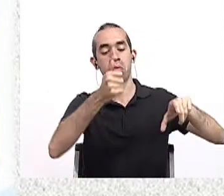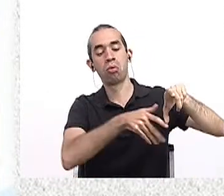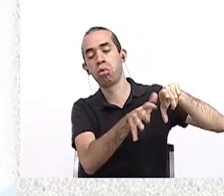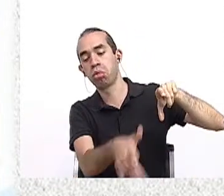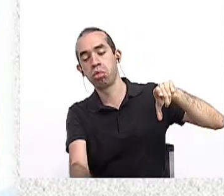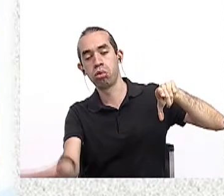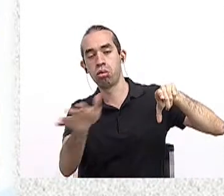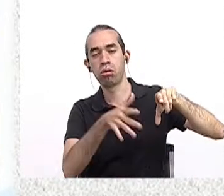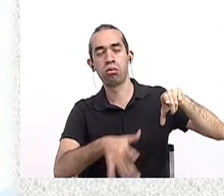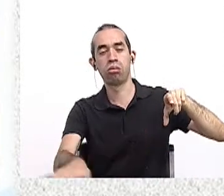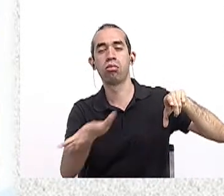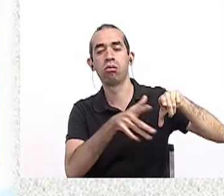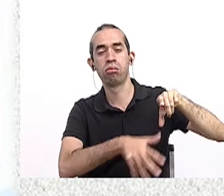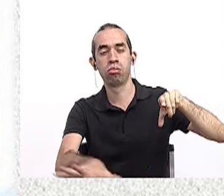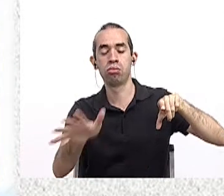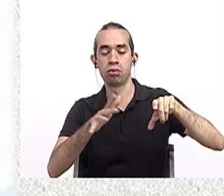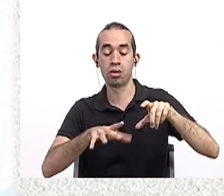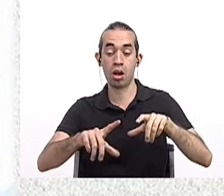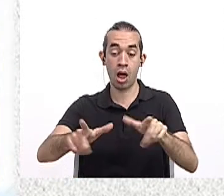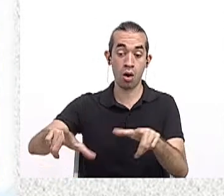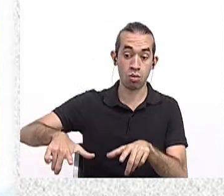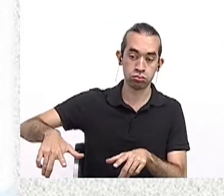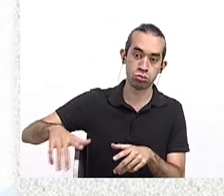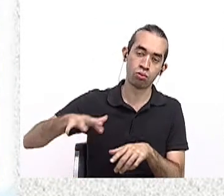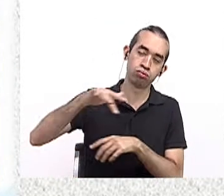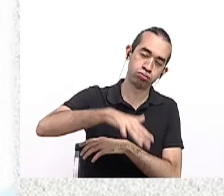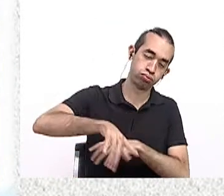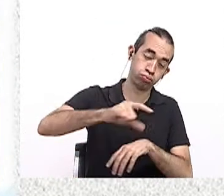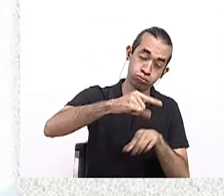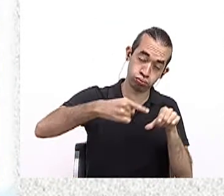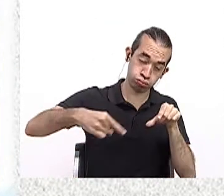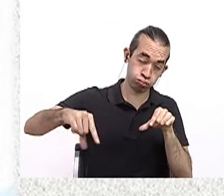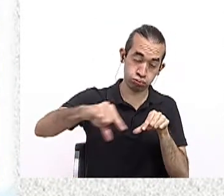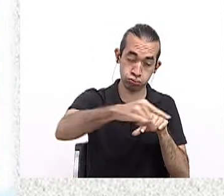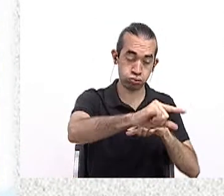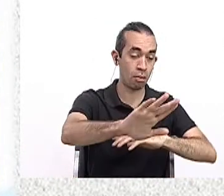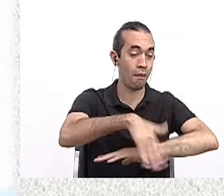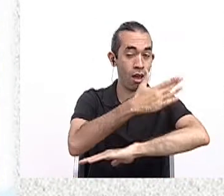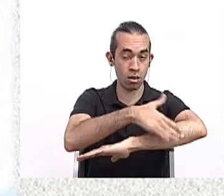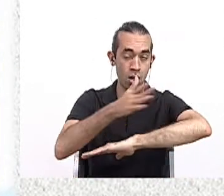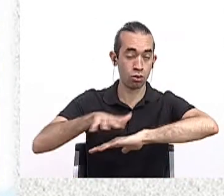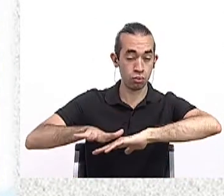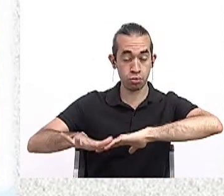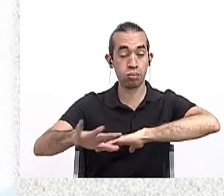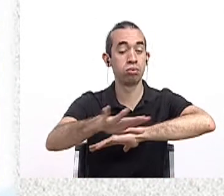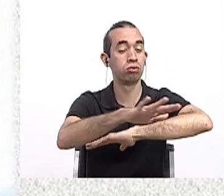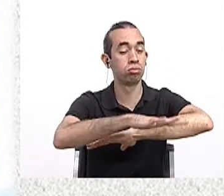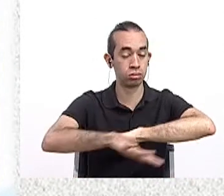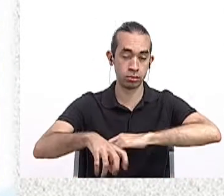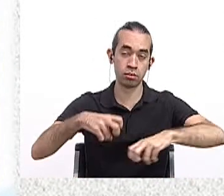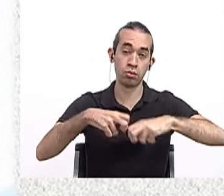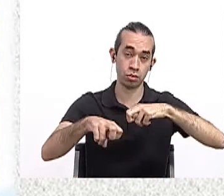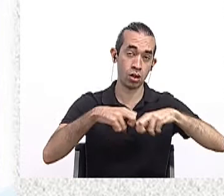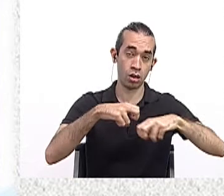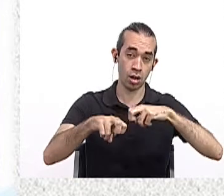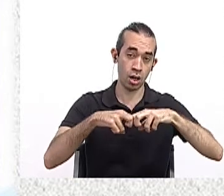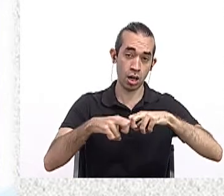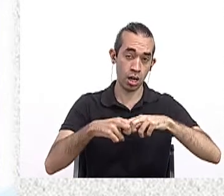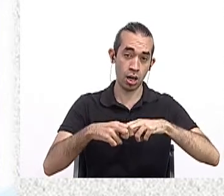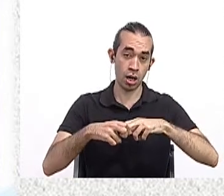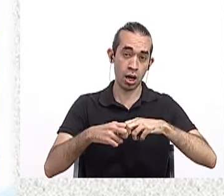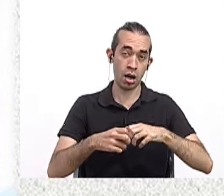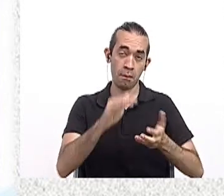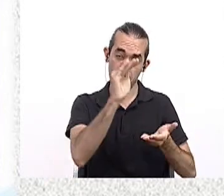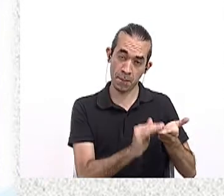que cuando llegan ya sea a los lagos o a los a los zonas costeras generan también este problema de eutrofización